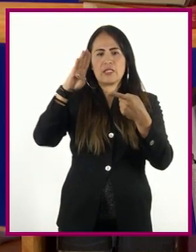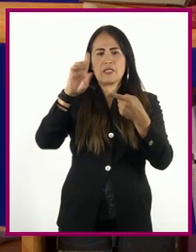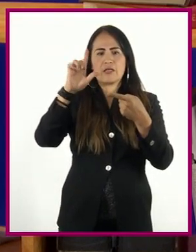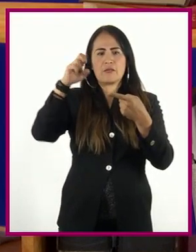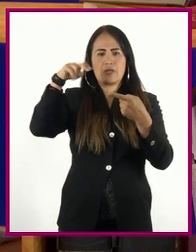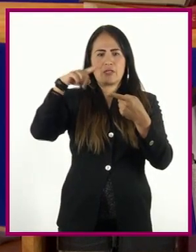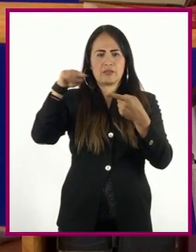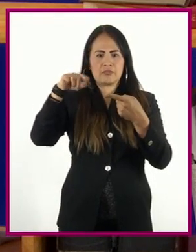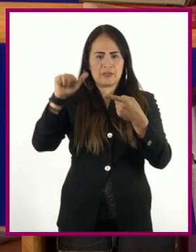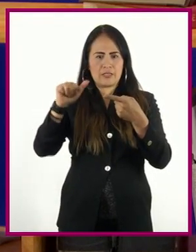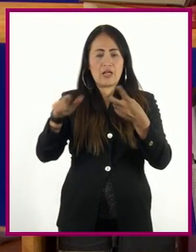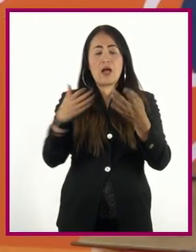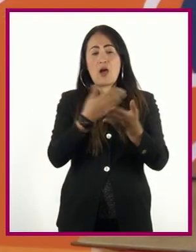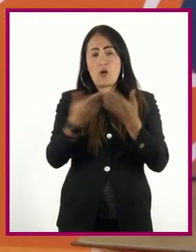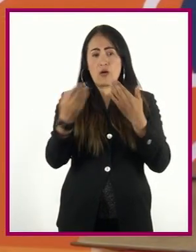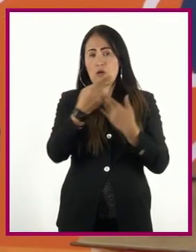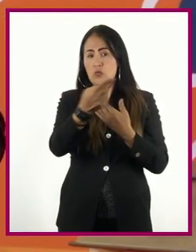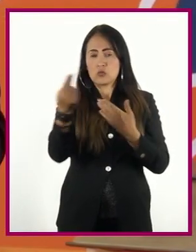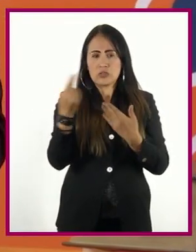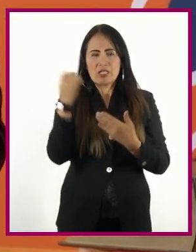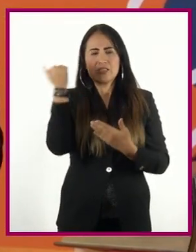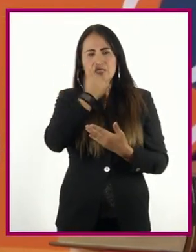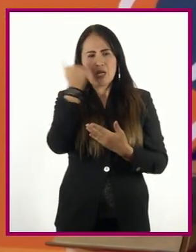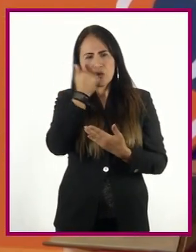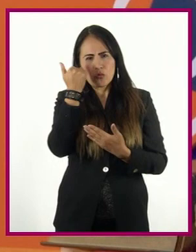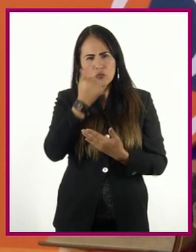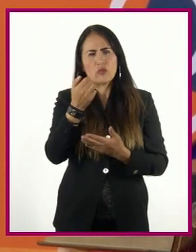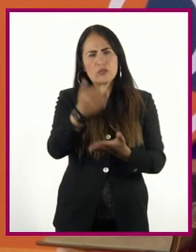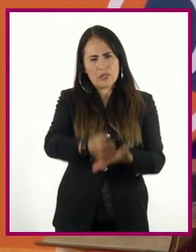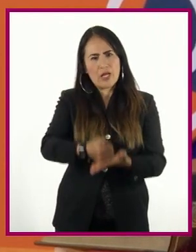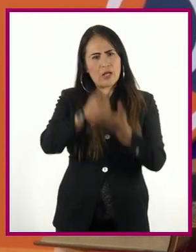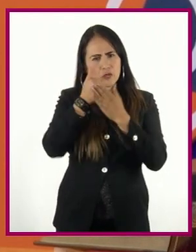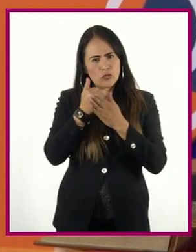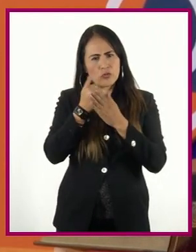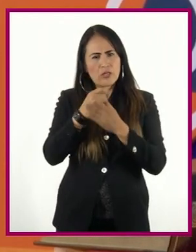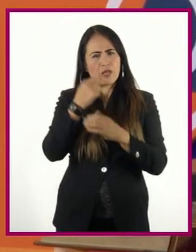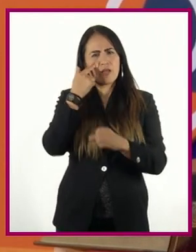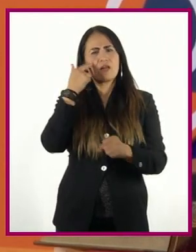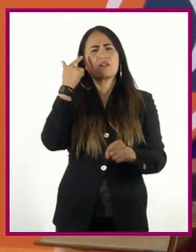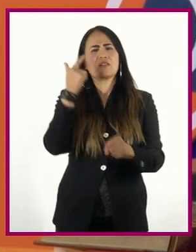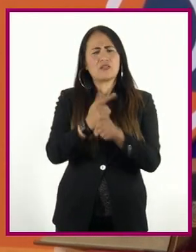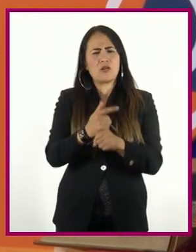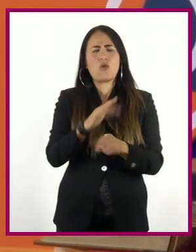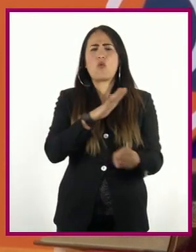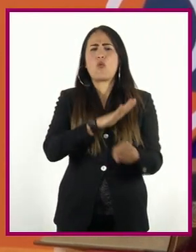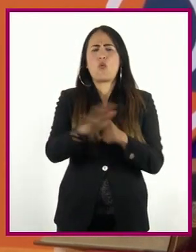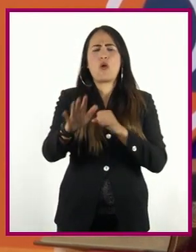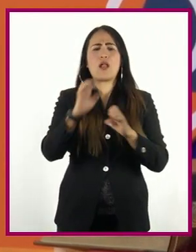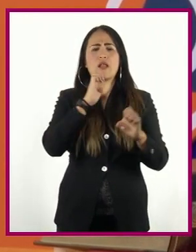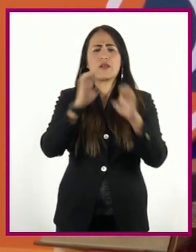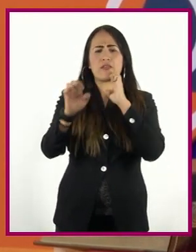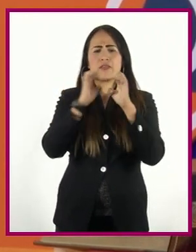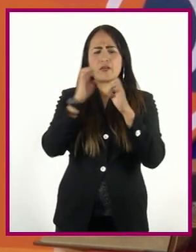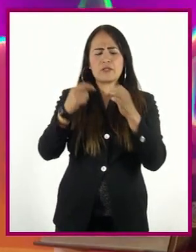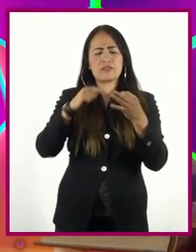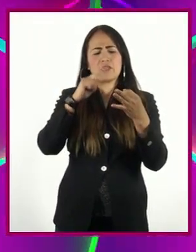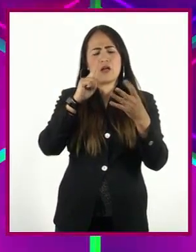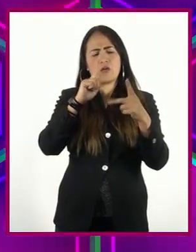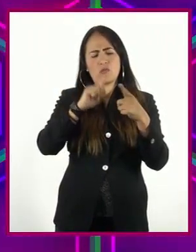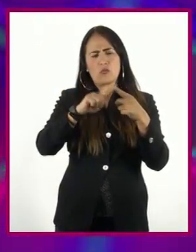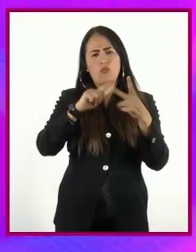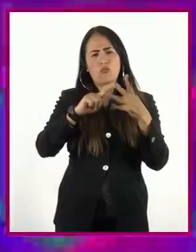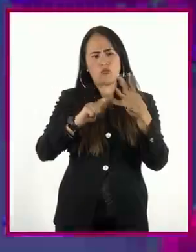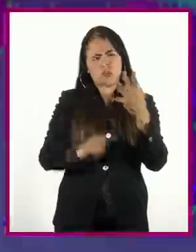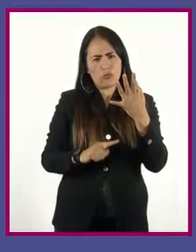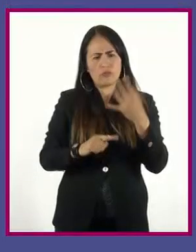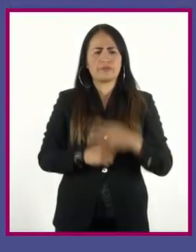los reto a ti y a los alumnos a que me ayuden a identificar qué tipo de entrevista es el resto de los casos.